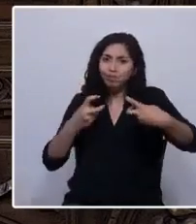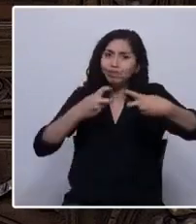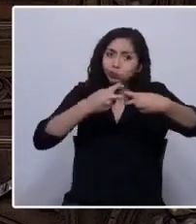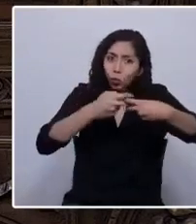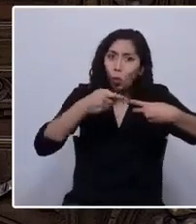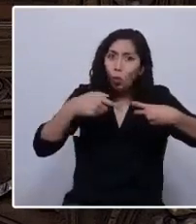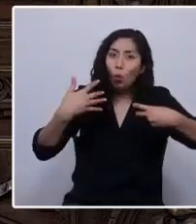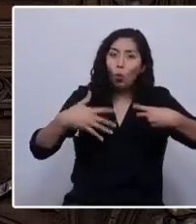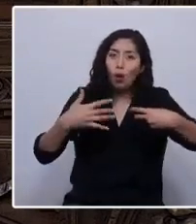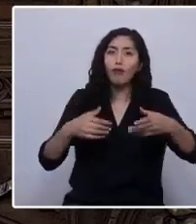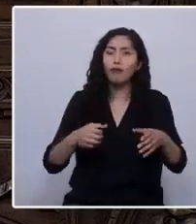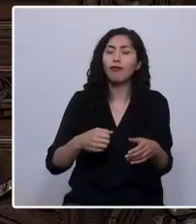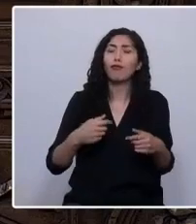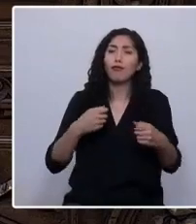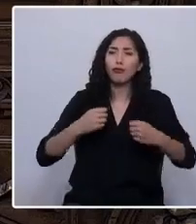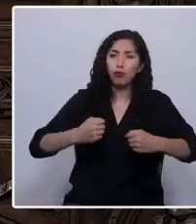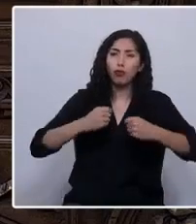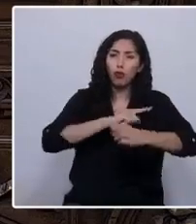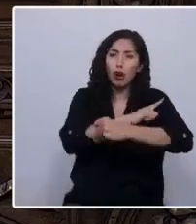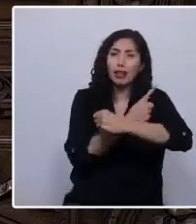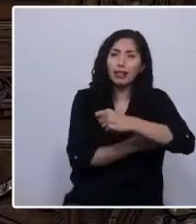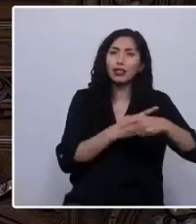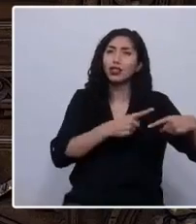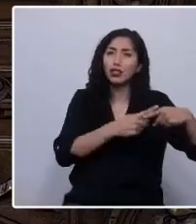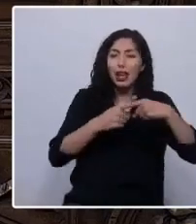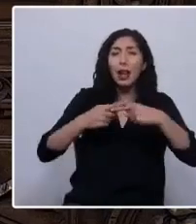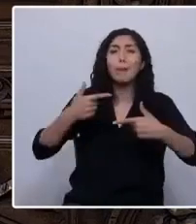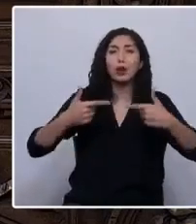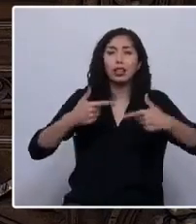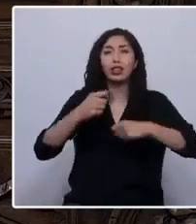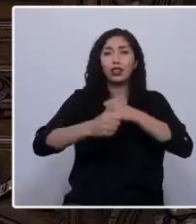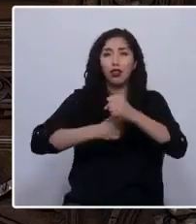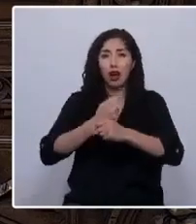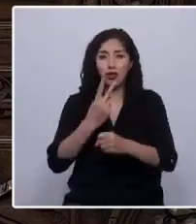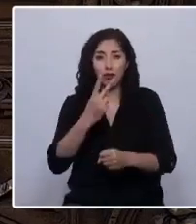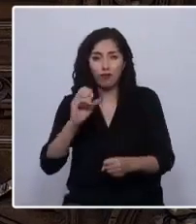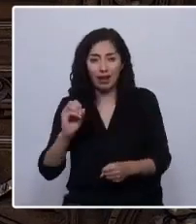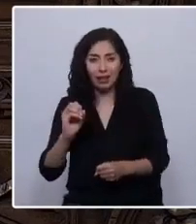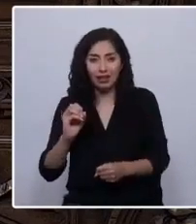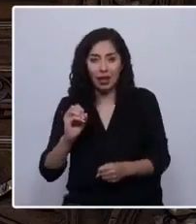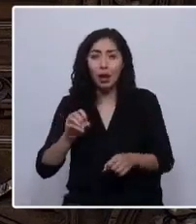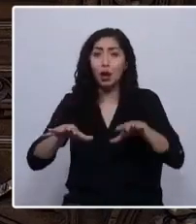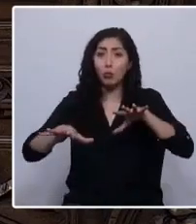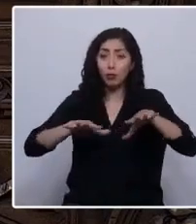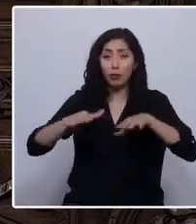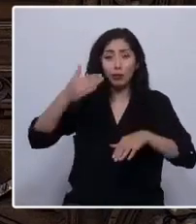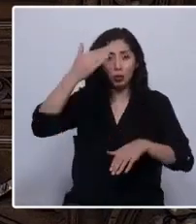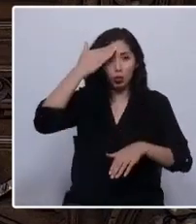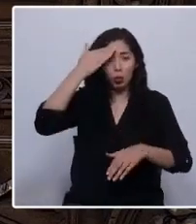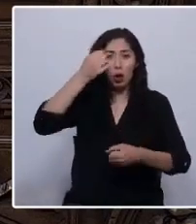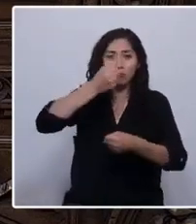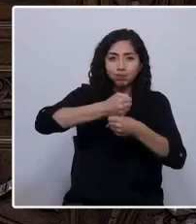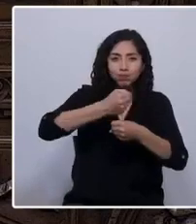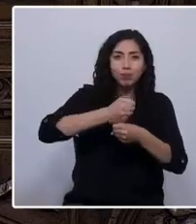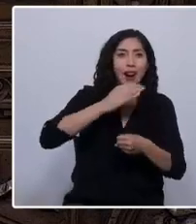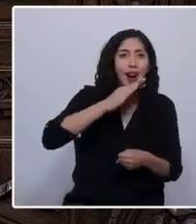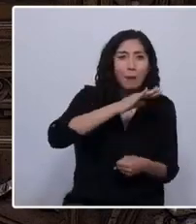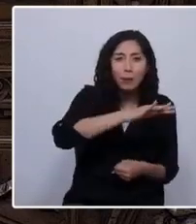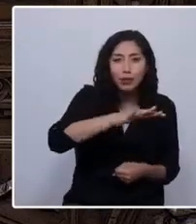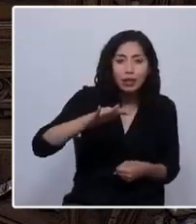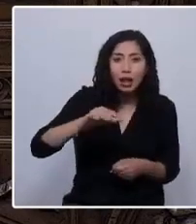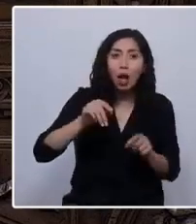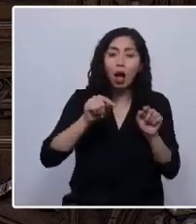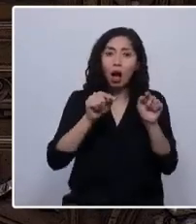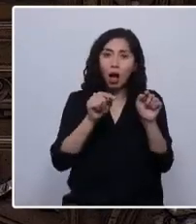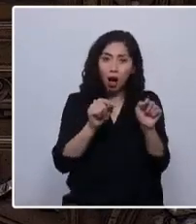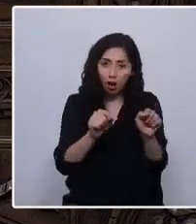fuerza social y política en los años 20. El movimiento popular obrero campesino, que desembocó en